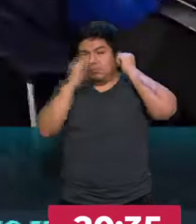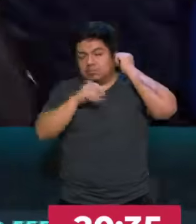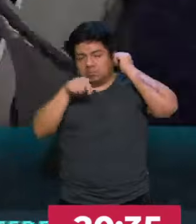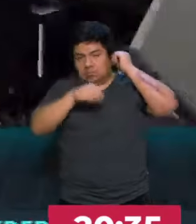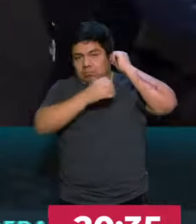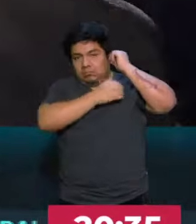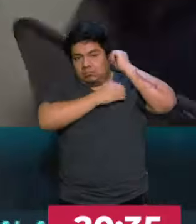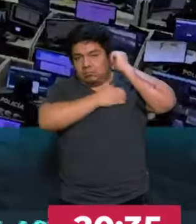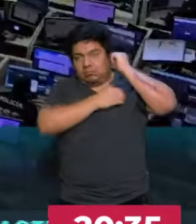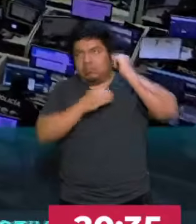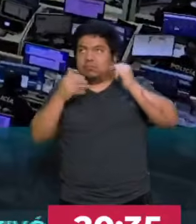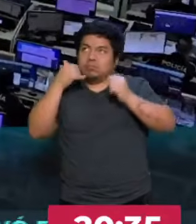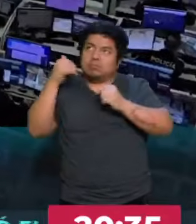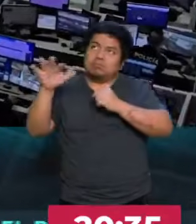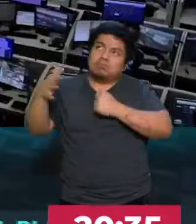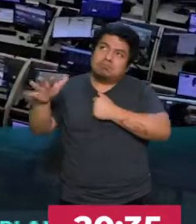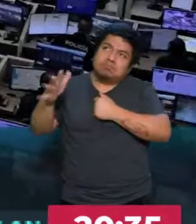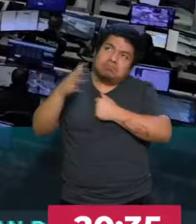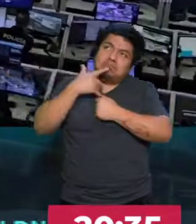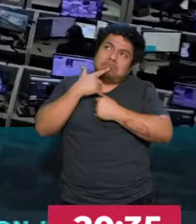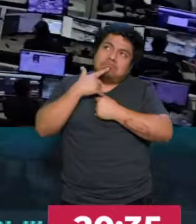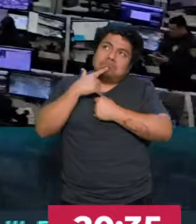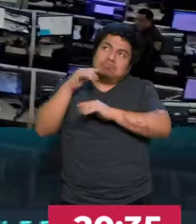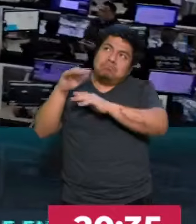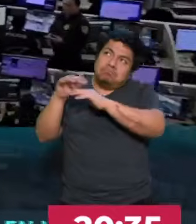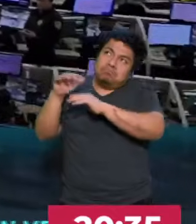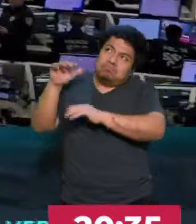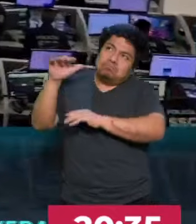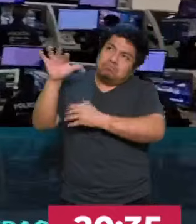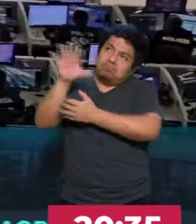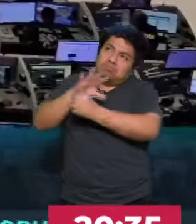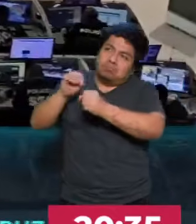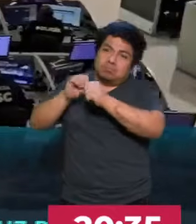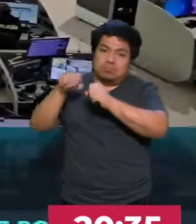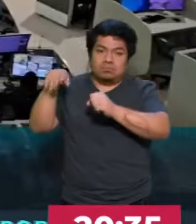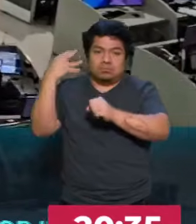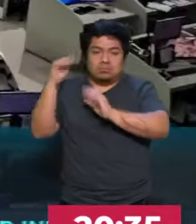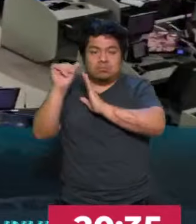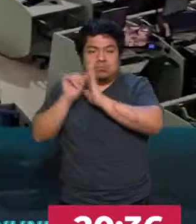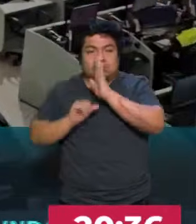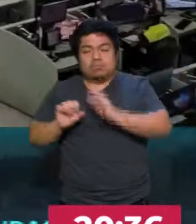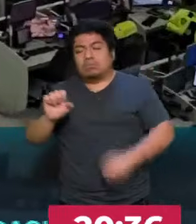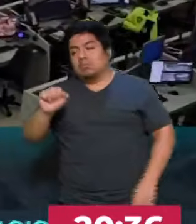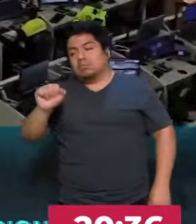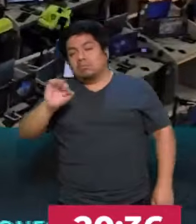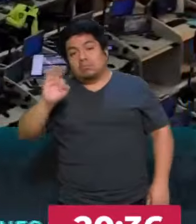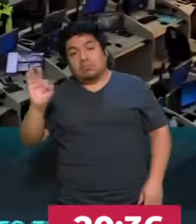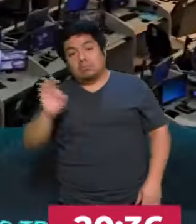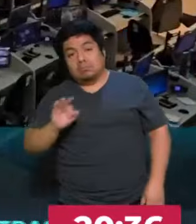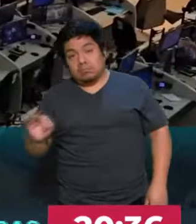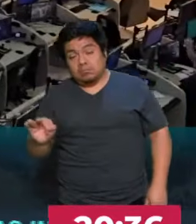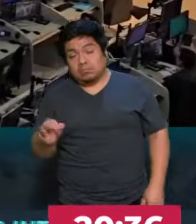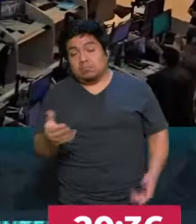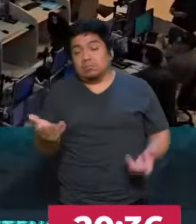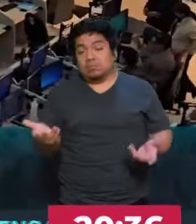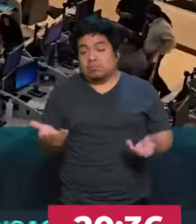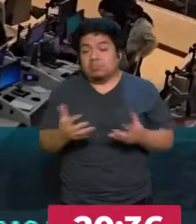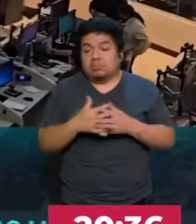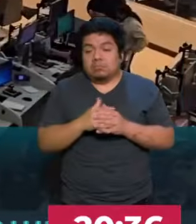nacional. Diríamos que el volumen total hace 14 meses se acercó al 60% y eso quiere decir